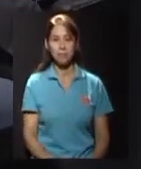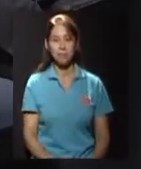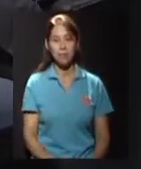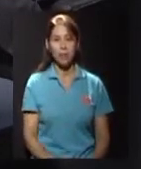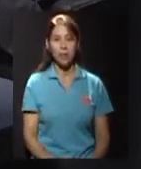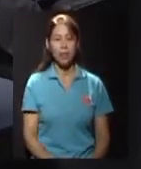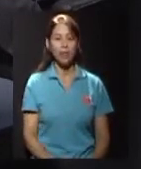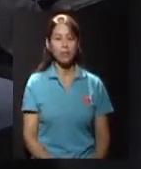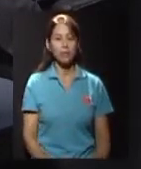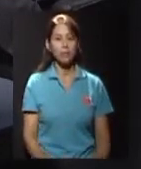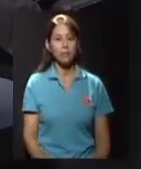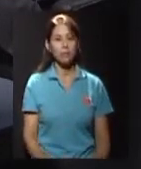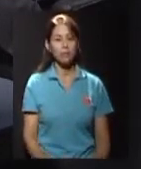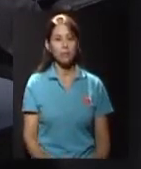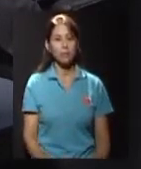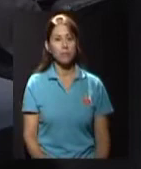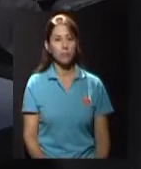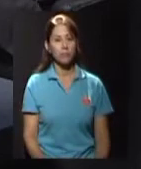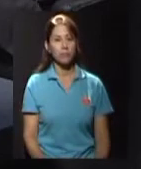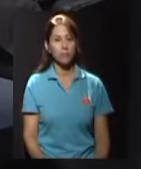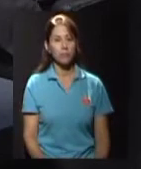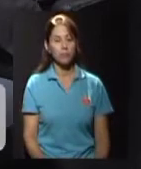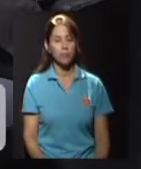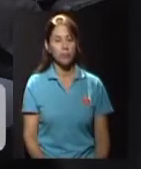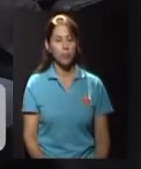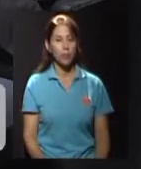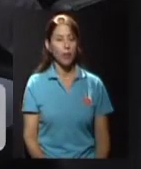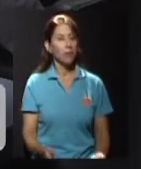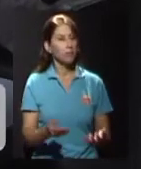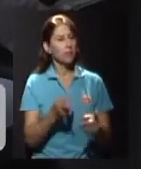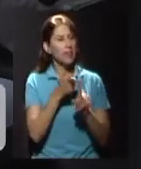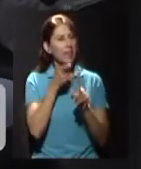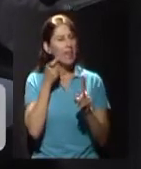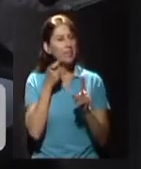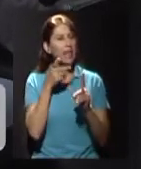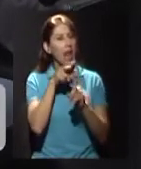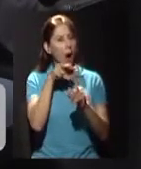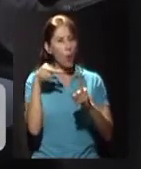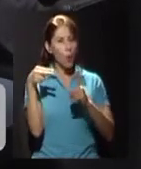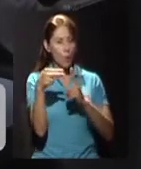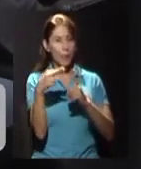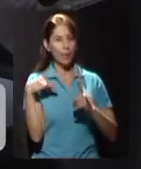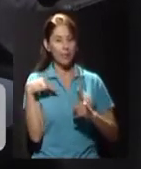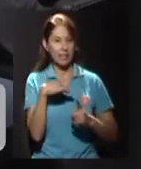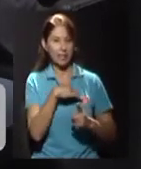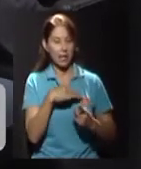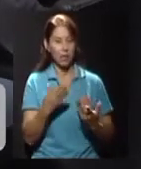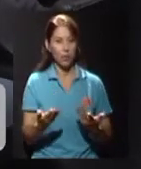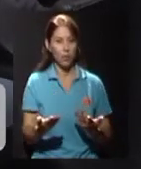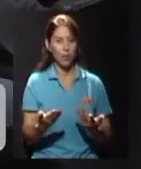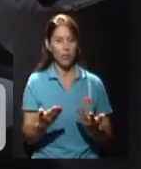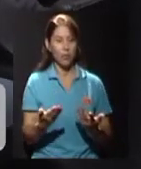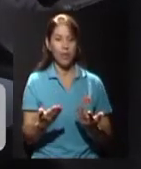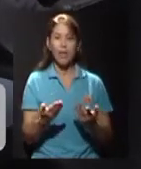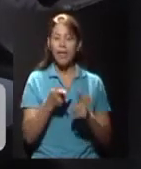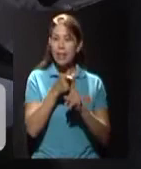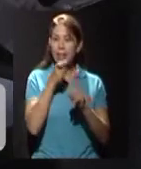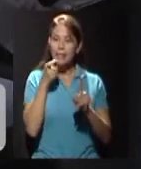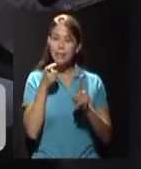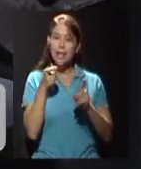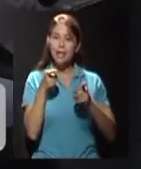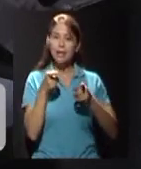como ve desde el ministerio y el de la administración